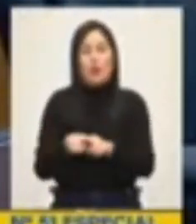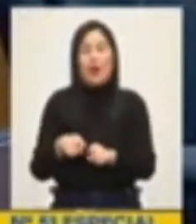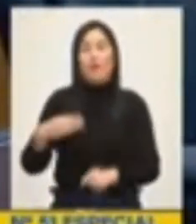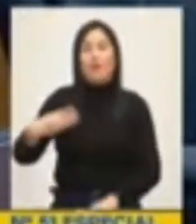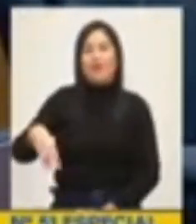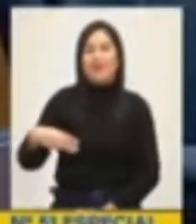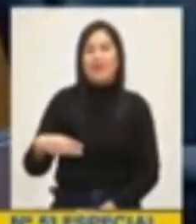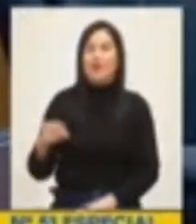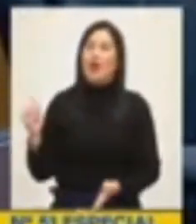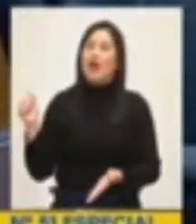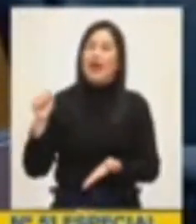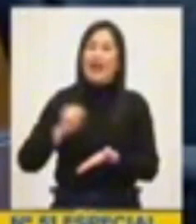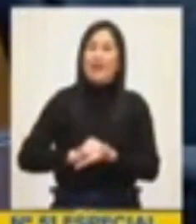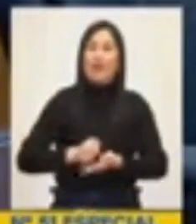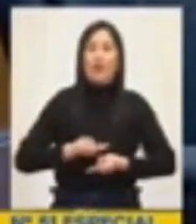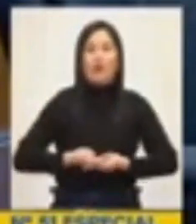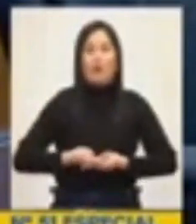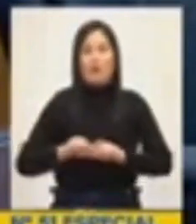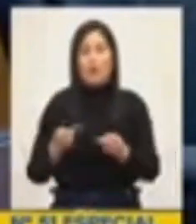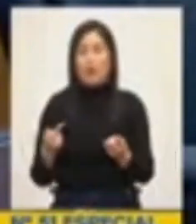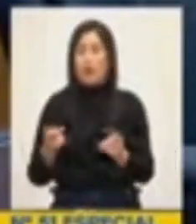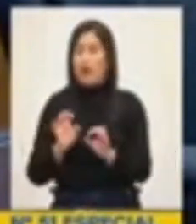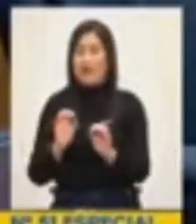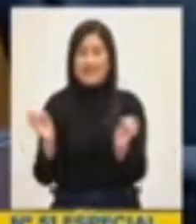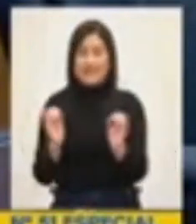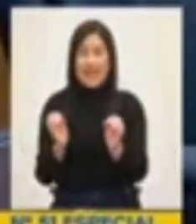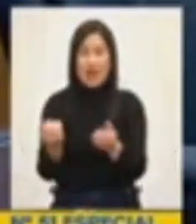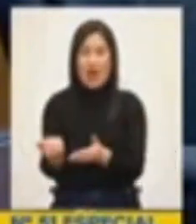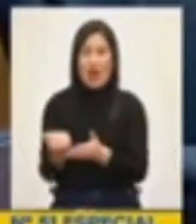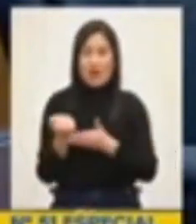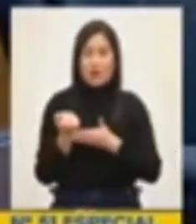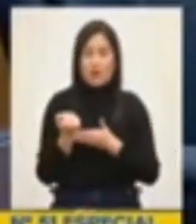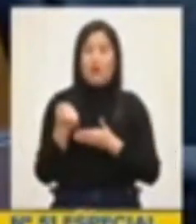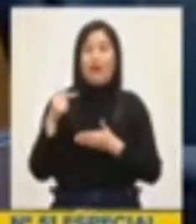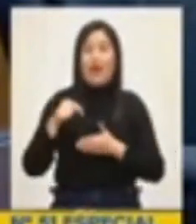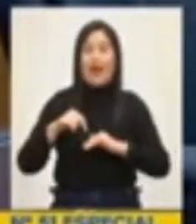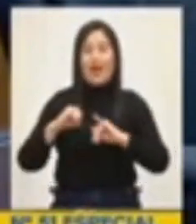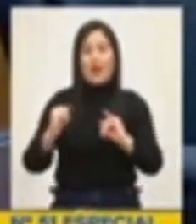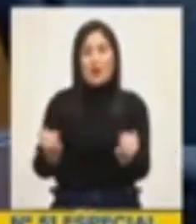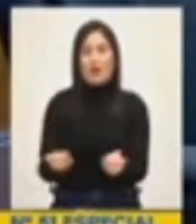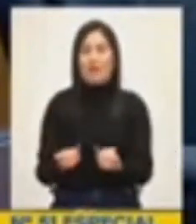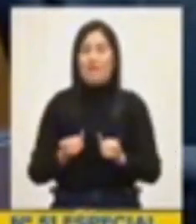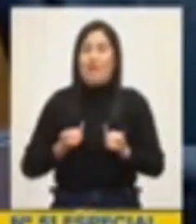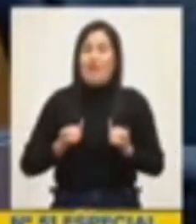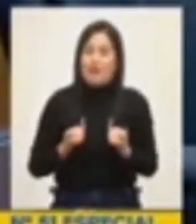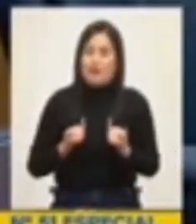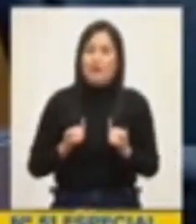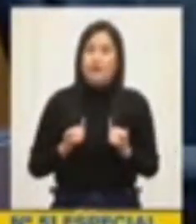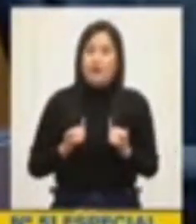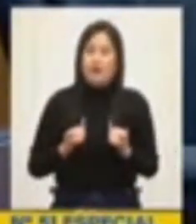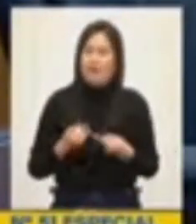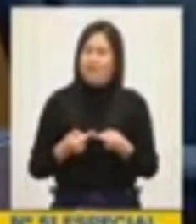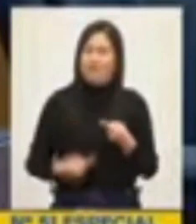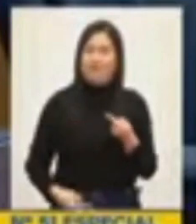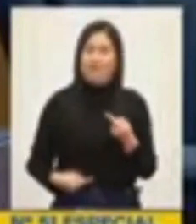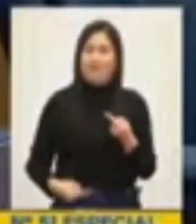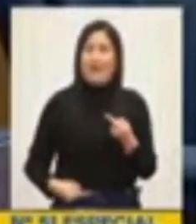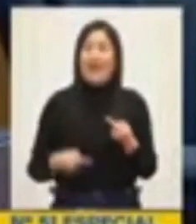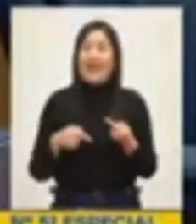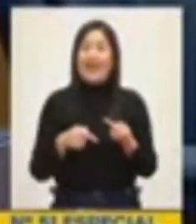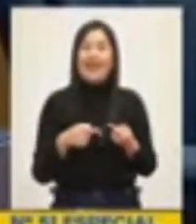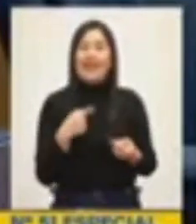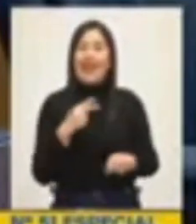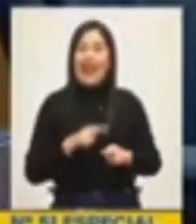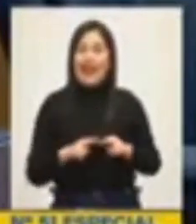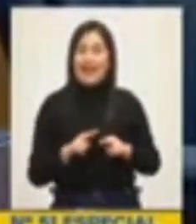reclamado públicamente de que no han recibido la ayuda. Entonces ahí tenemos una información contrapuesta respecto de lo que la institucionalidad